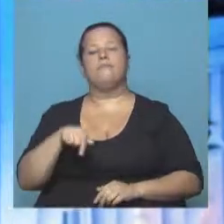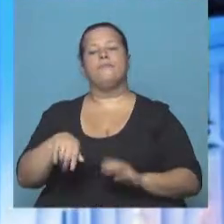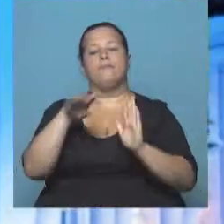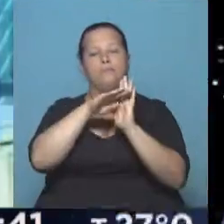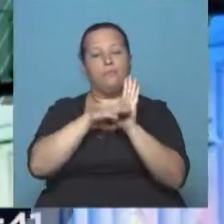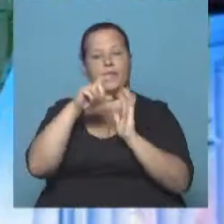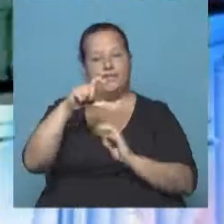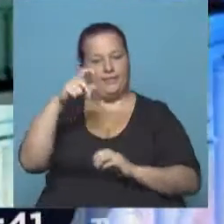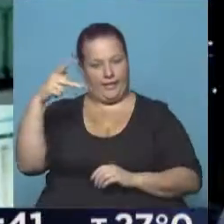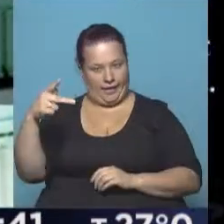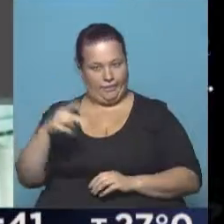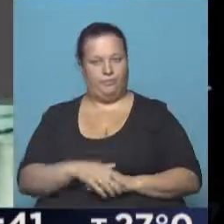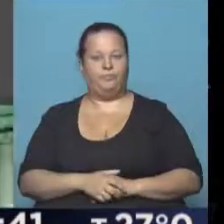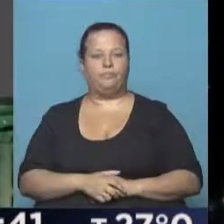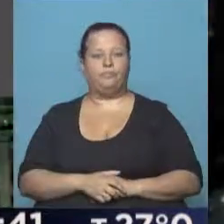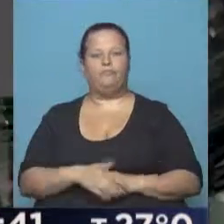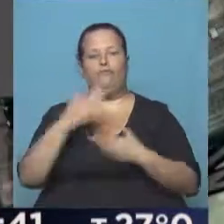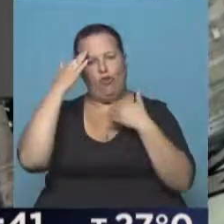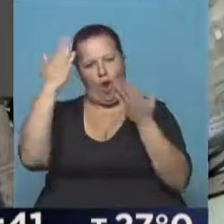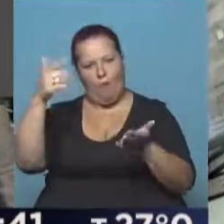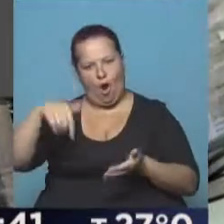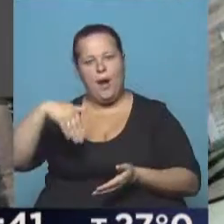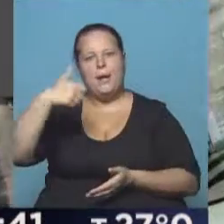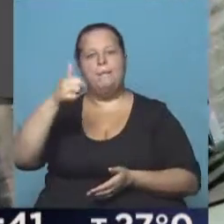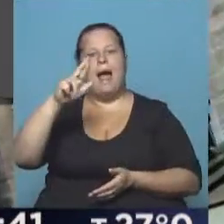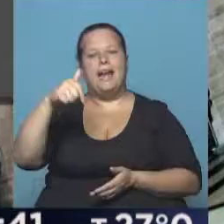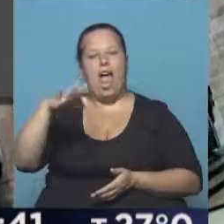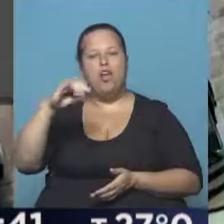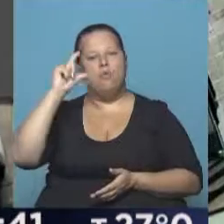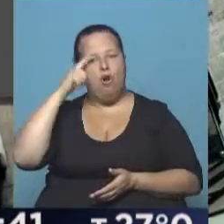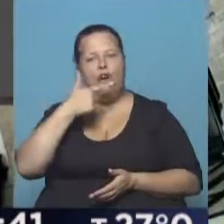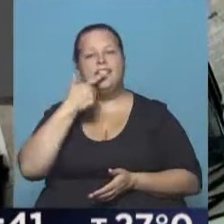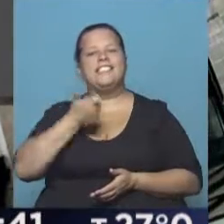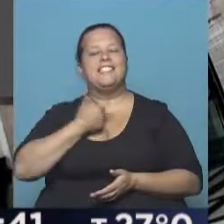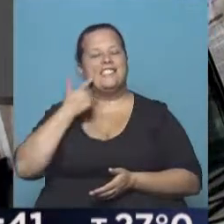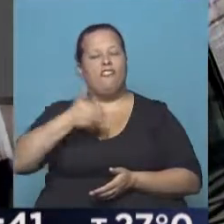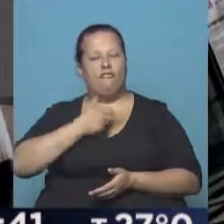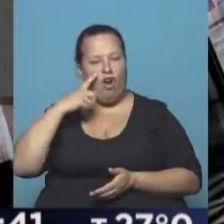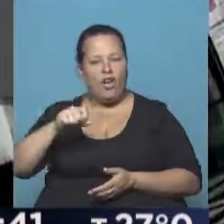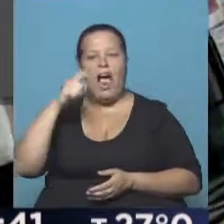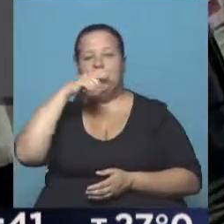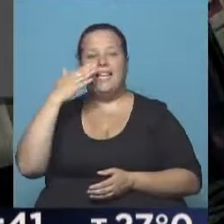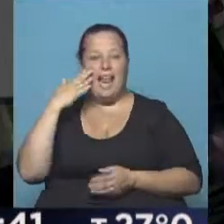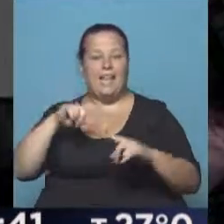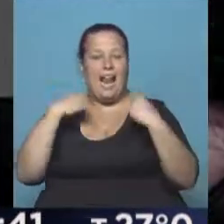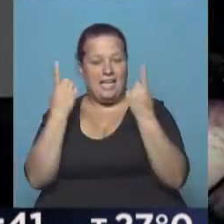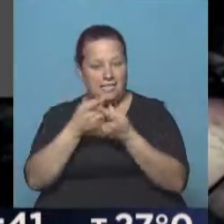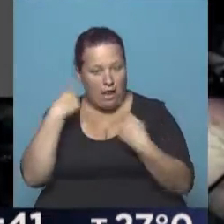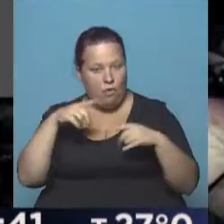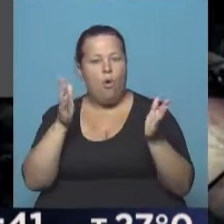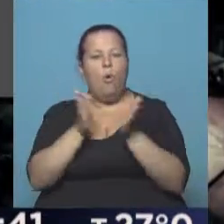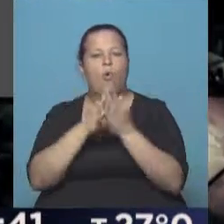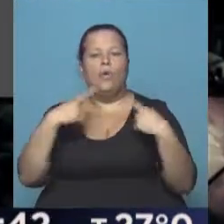Agenda CCK. Gran homenaje hoy, Mariano Mores Sinfónico, a las 7 de la tarde en la Sala Sinfónica, con la